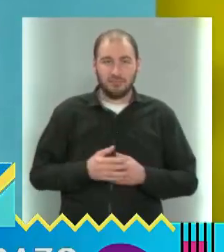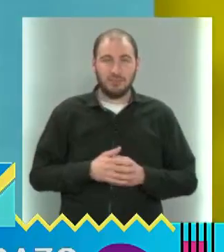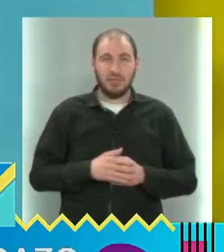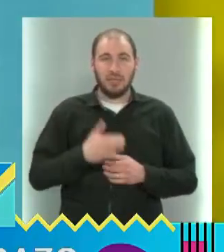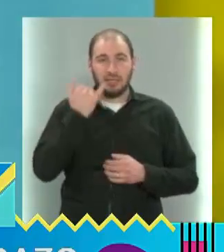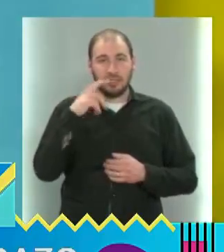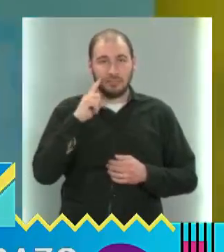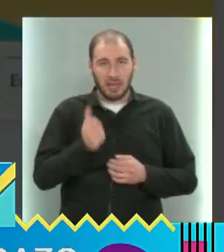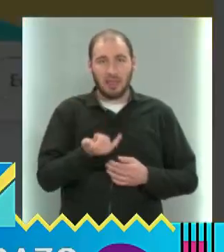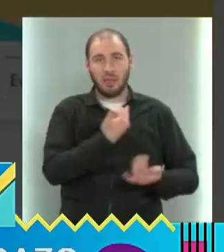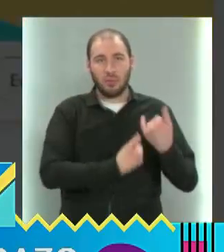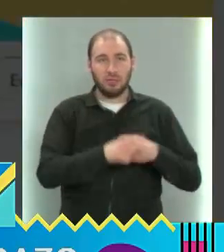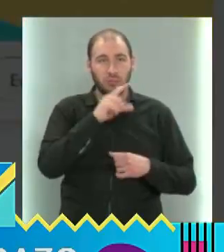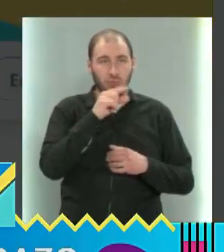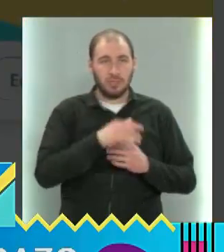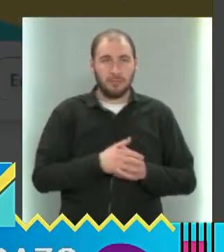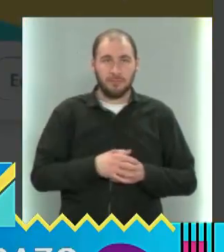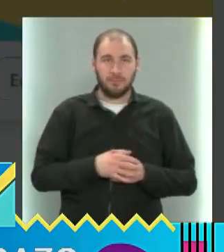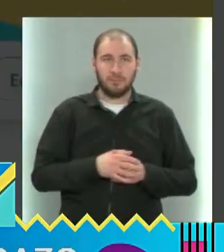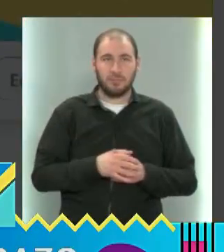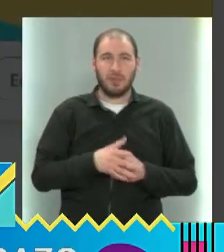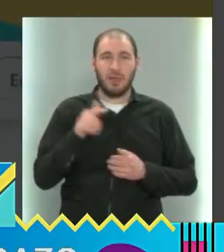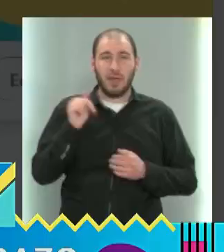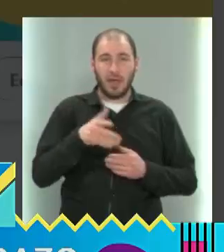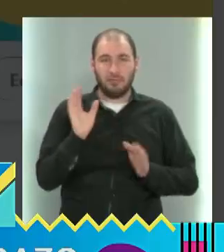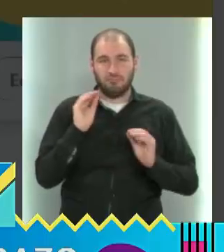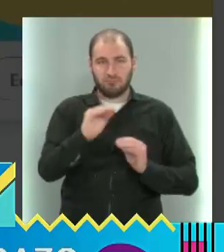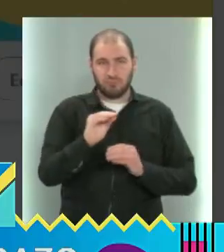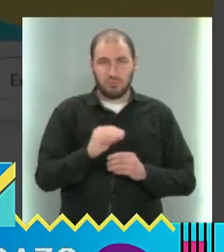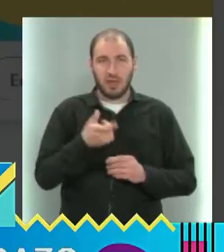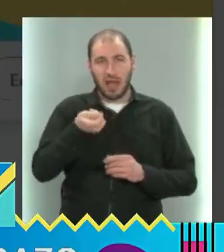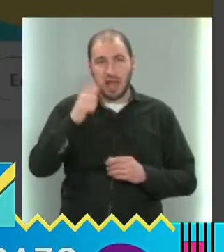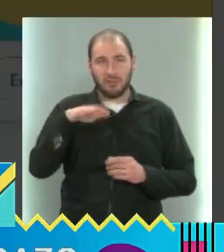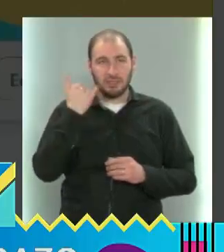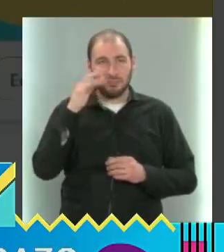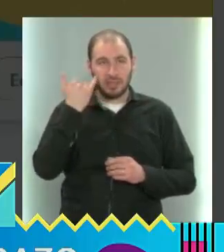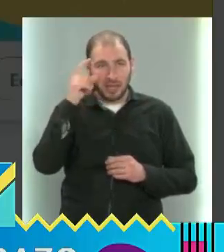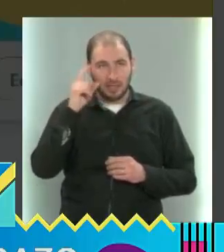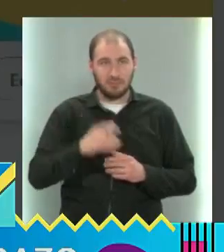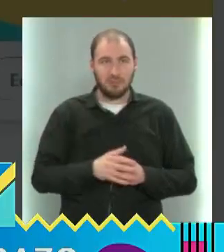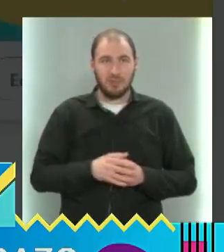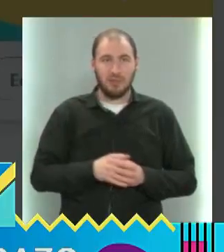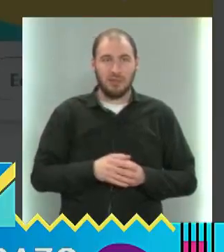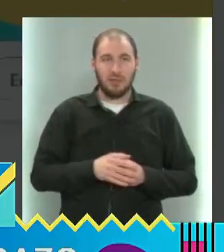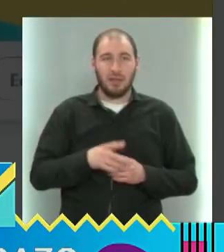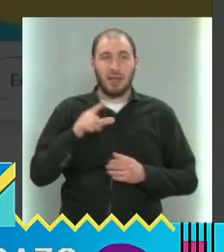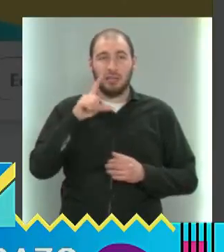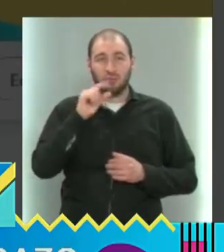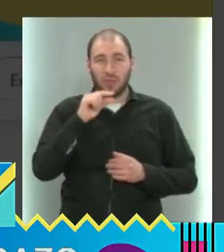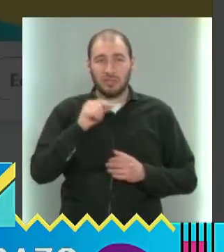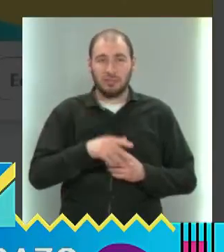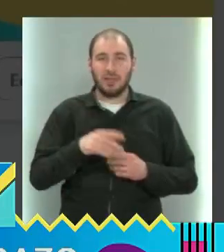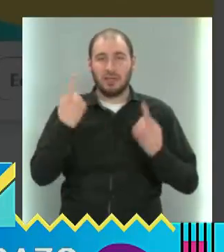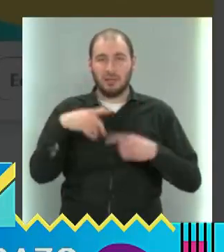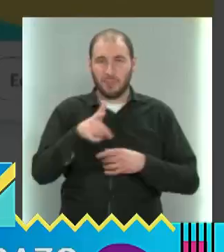Yamile entonces nos deja ese tuit. Ahí ya va a quedar. Está robada Yamile. Y va a quedar el tuit entonces